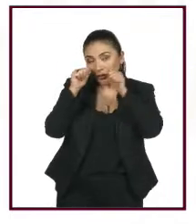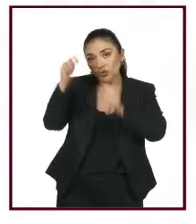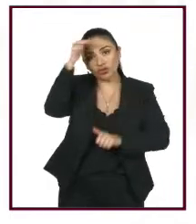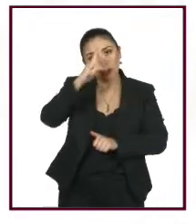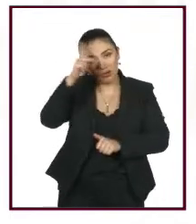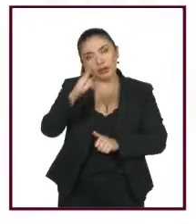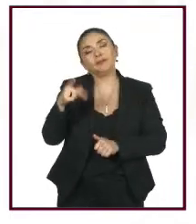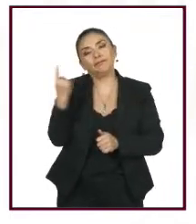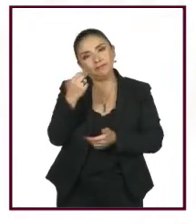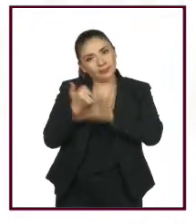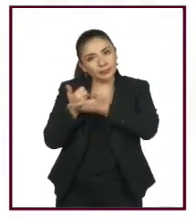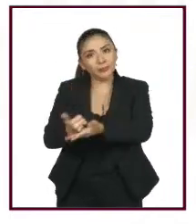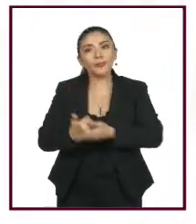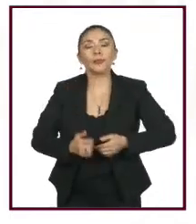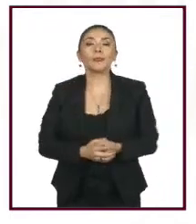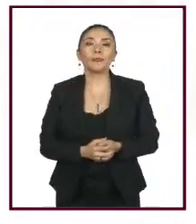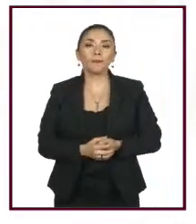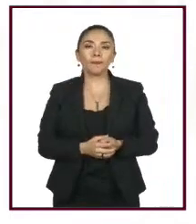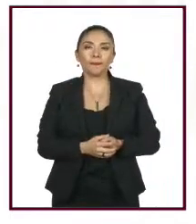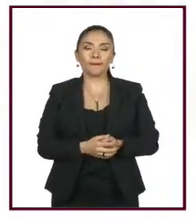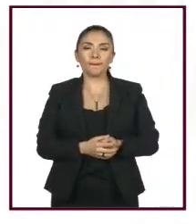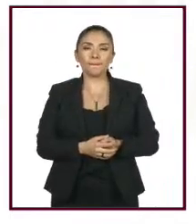y psiquiátrica.